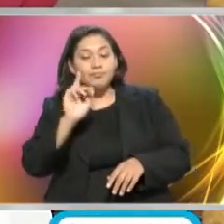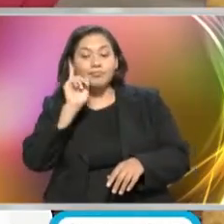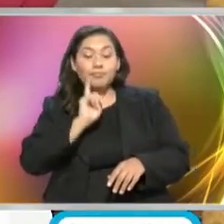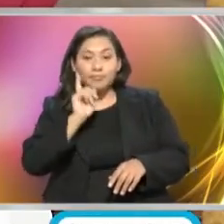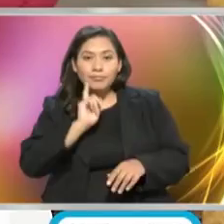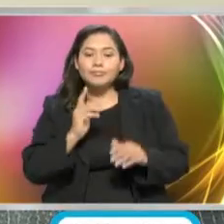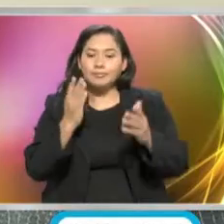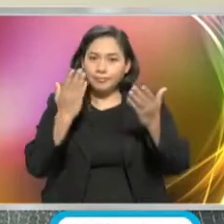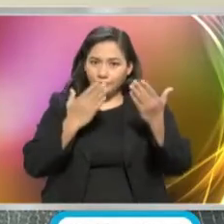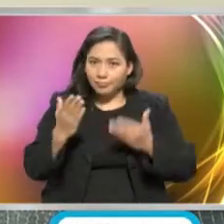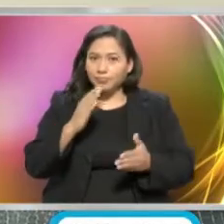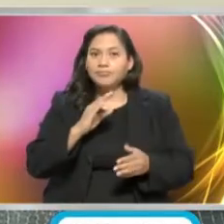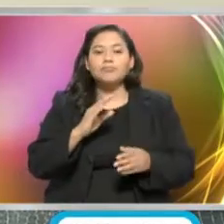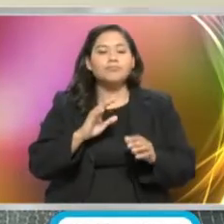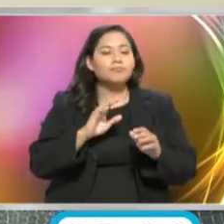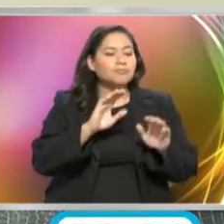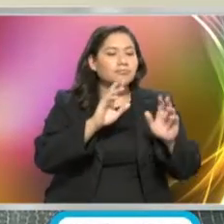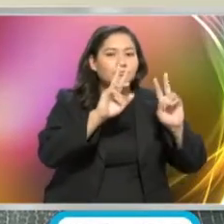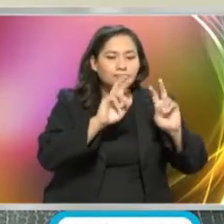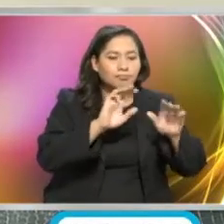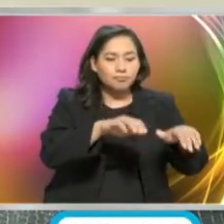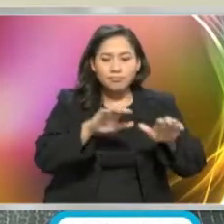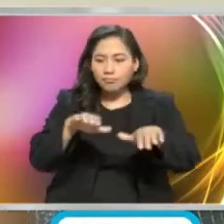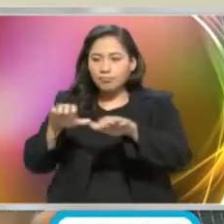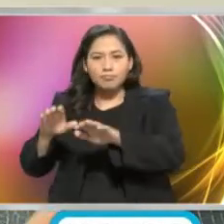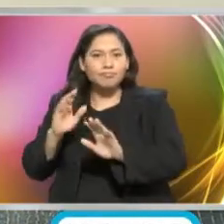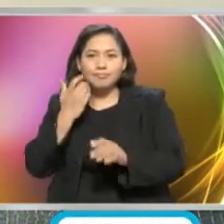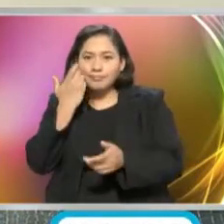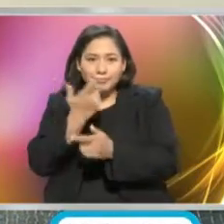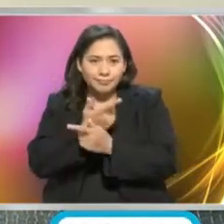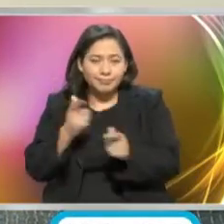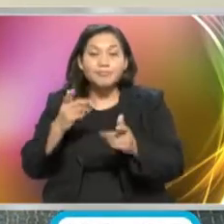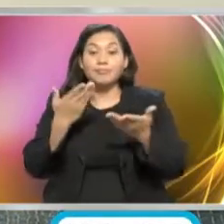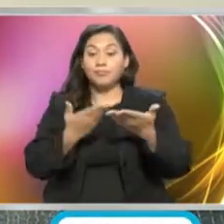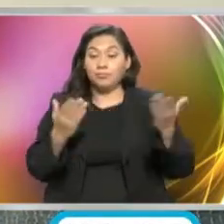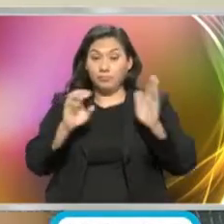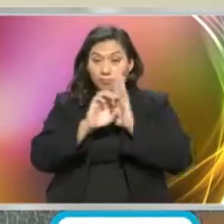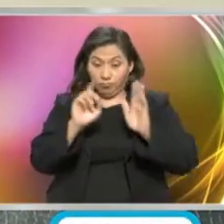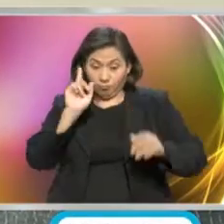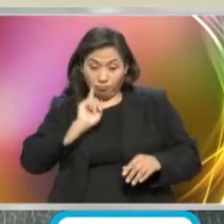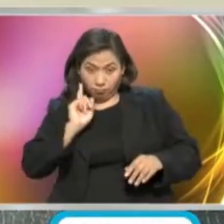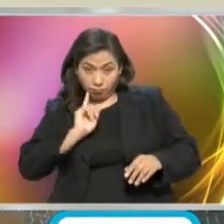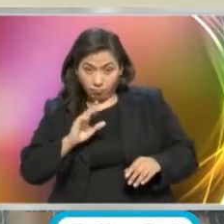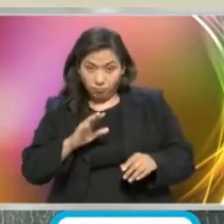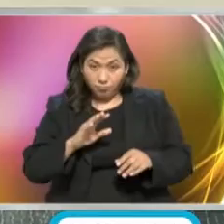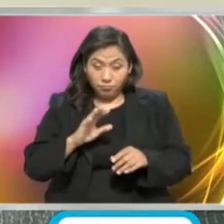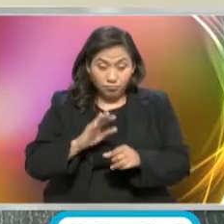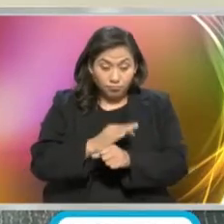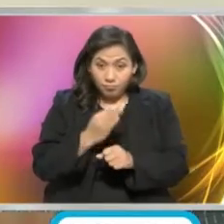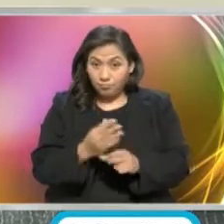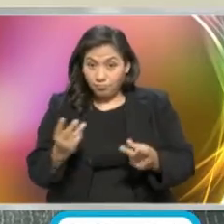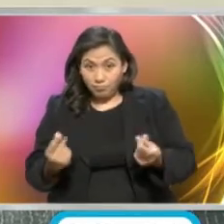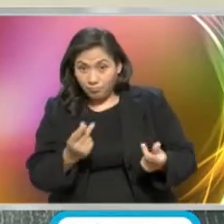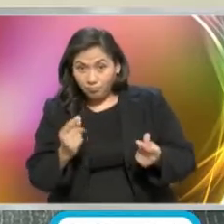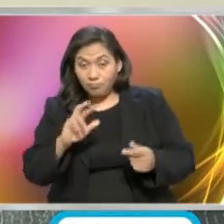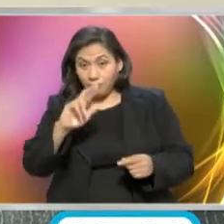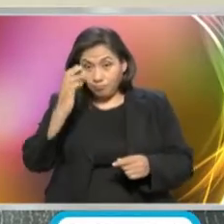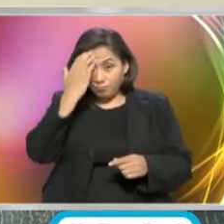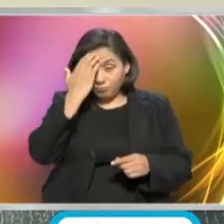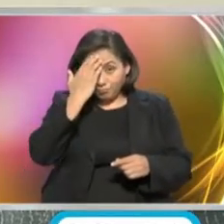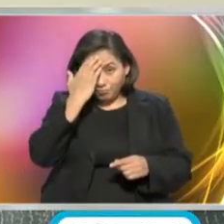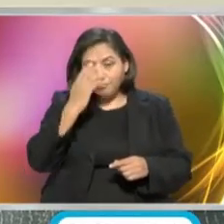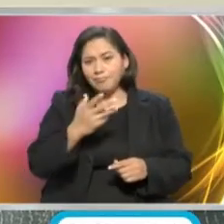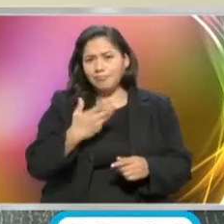de poderse realizar en el ámbito que quieran y ya no solamente Exacto. una mujer va a ser suficiente o proactiva o reconocida si